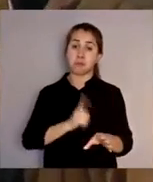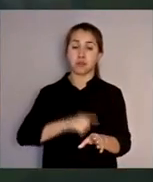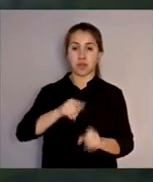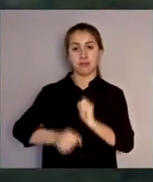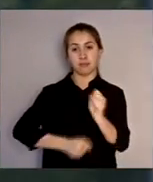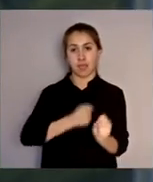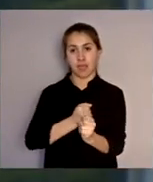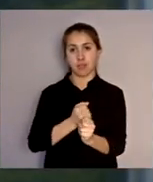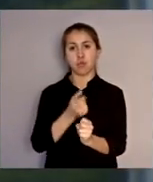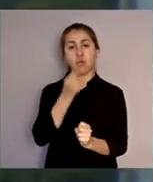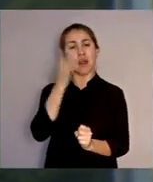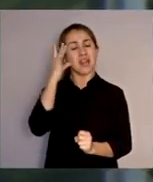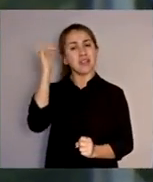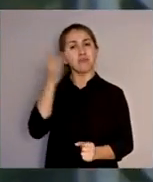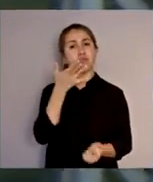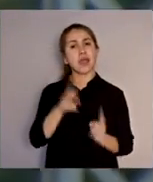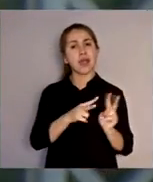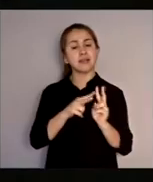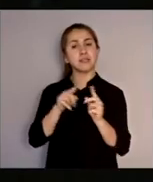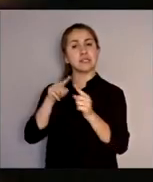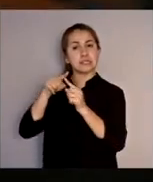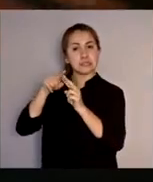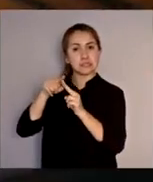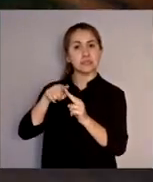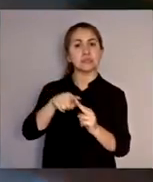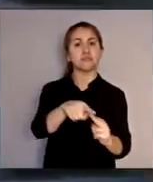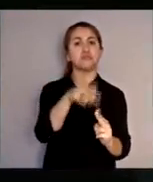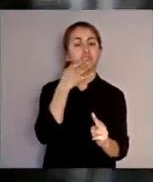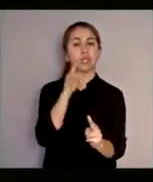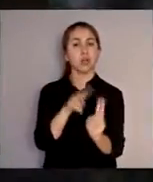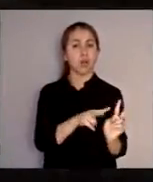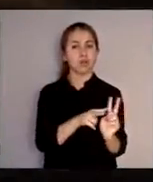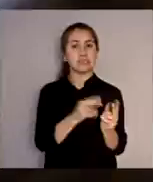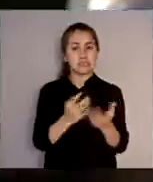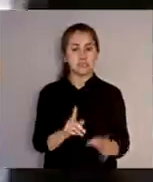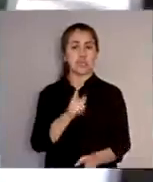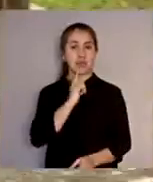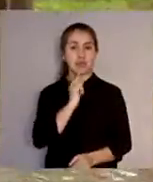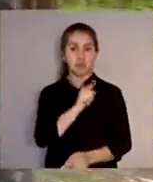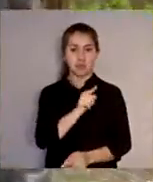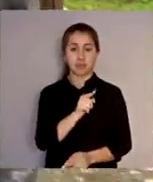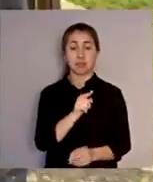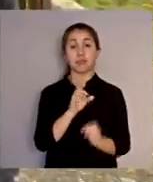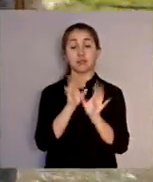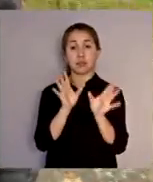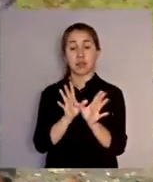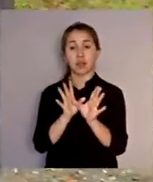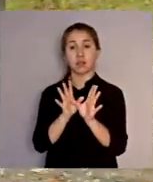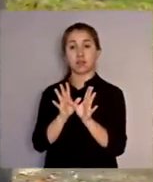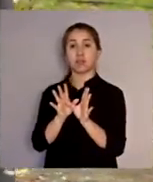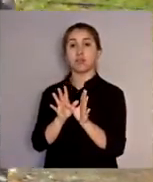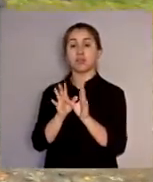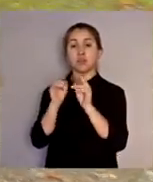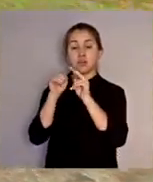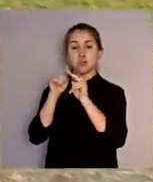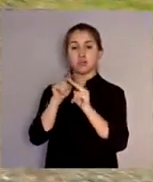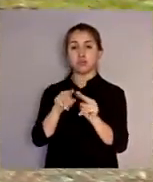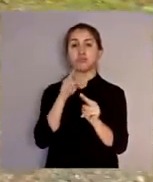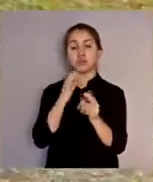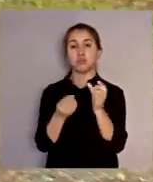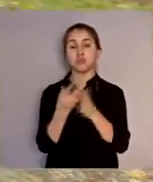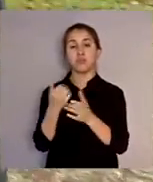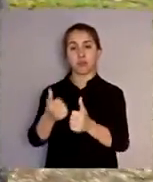dentro de este año. ¿Cuál es la idea de hacer un teleférico? ¿Por qué? ¿Por qué no quedarse con lo que ya tiene? La vida siempre tiene nuevos